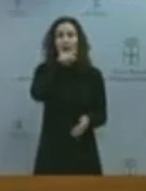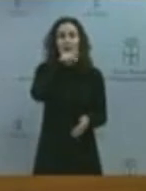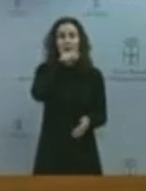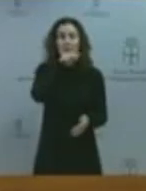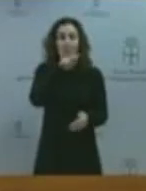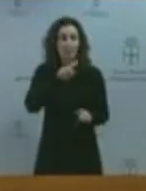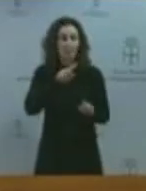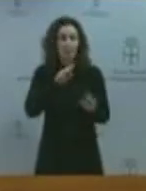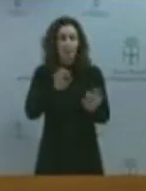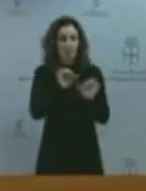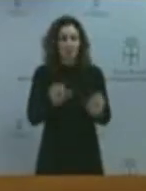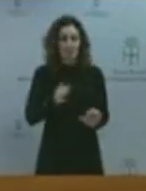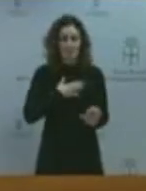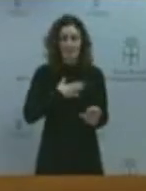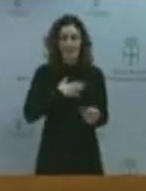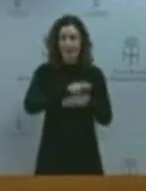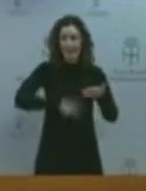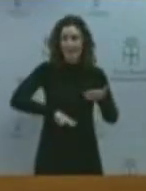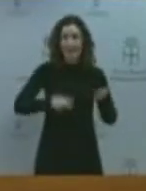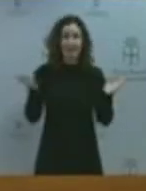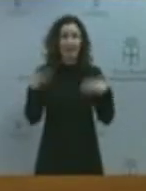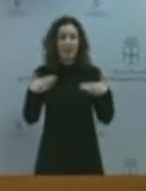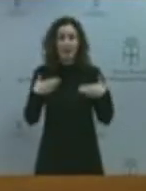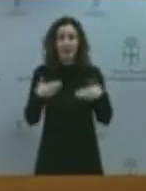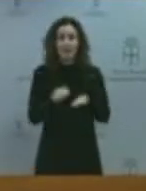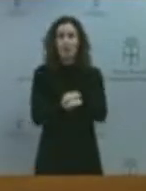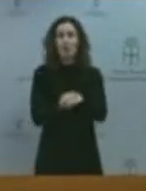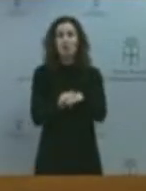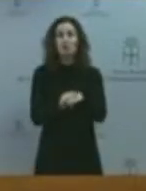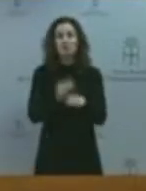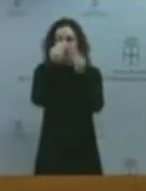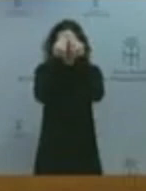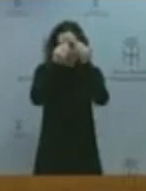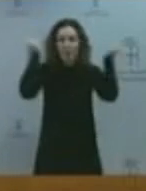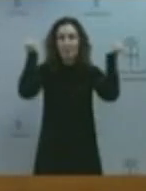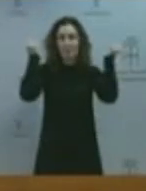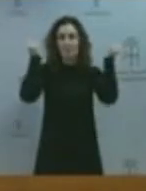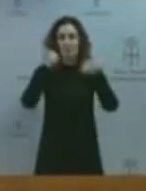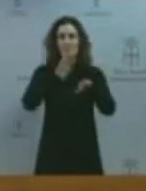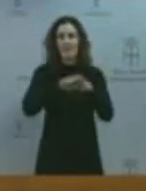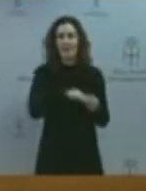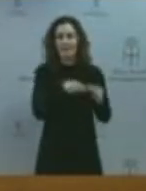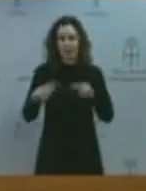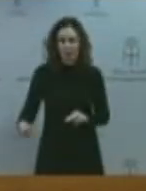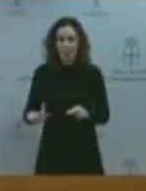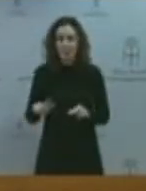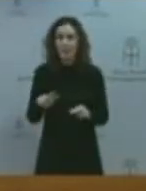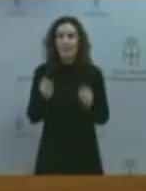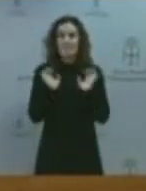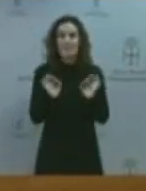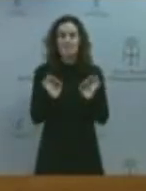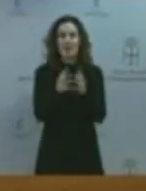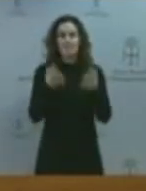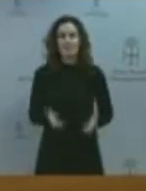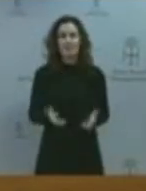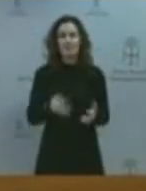estaba escrito, non me acordo de lo que teño que fer para traducir as miñas palabras. Así que tendremos que buscar outra alternativa para